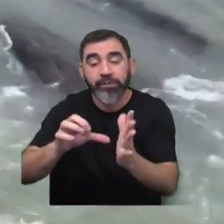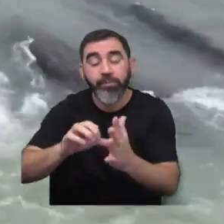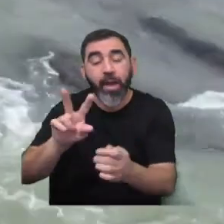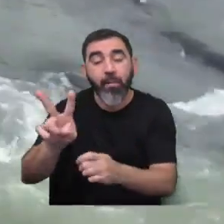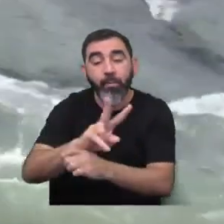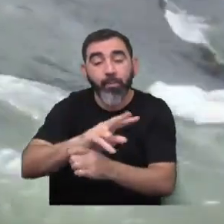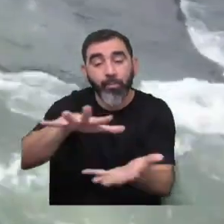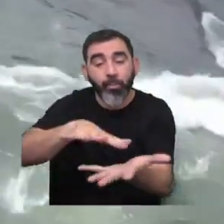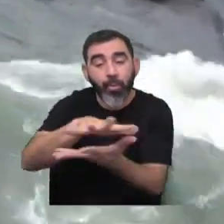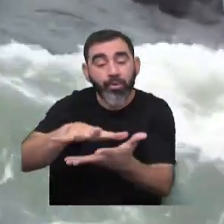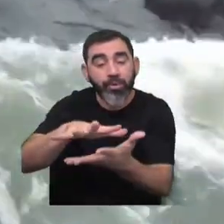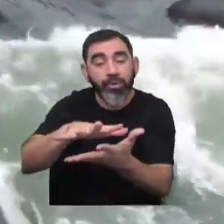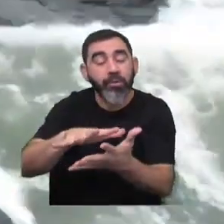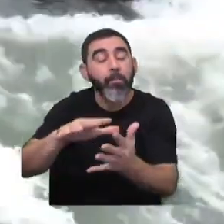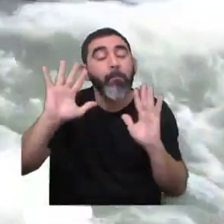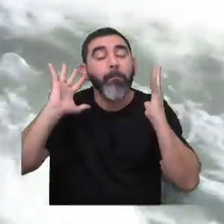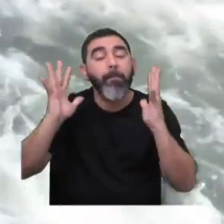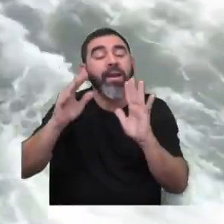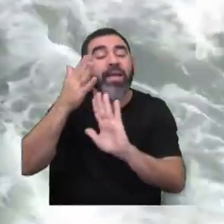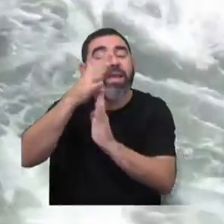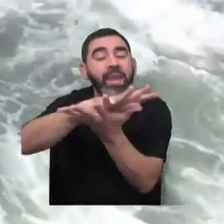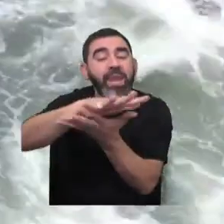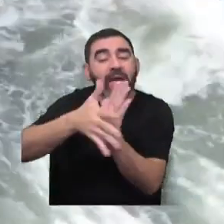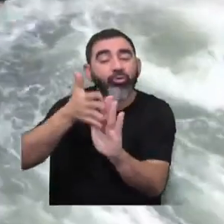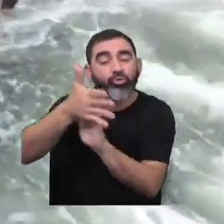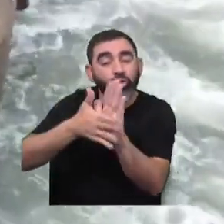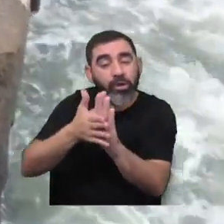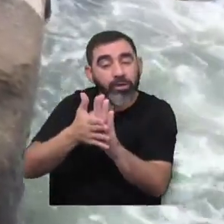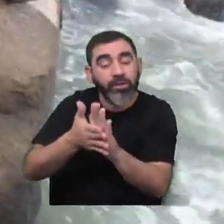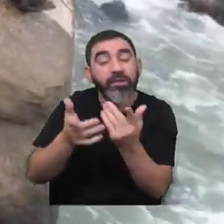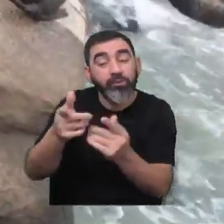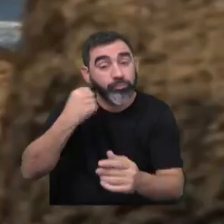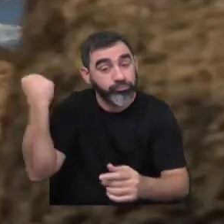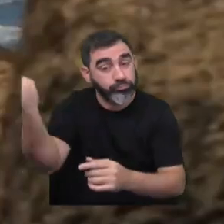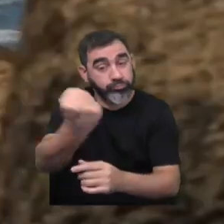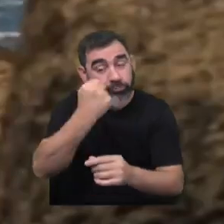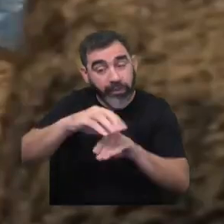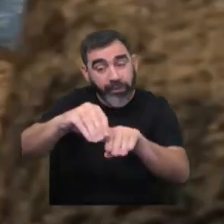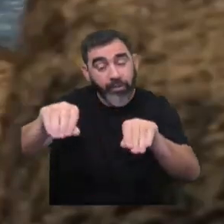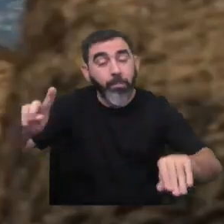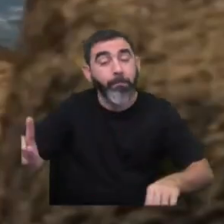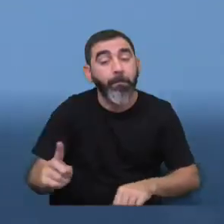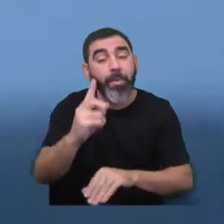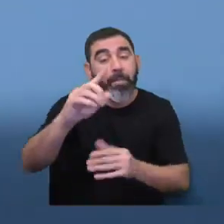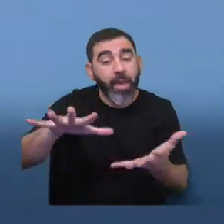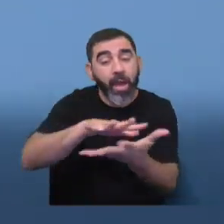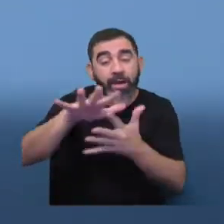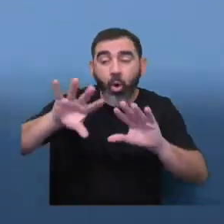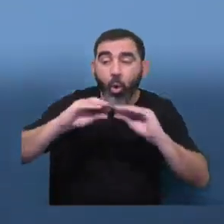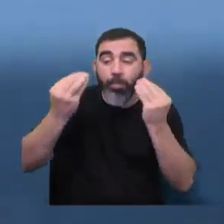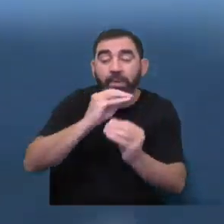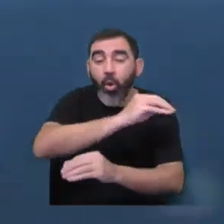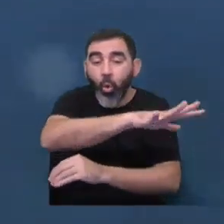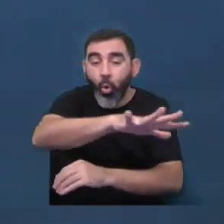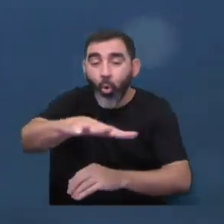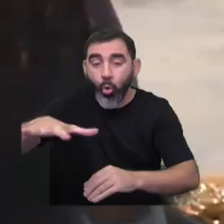Protegidas bajo la categoría de Parque Nacional. Este importante avance convierte a este territorio en la primera área enteramente oceánica